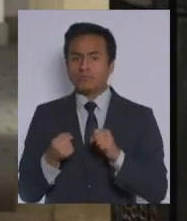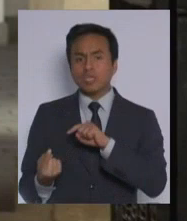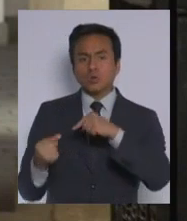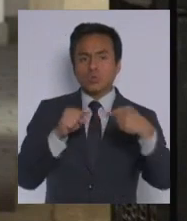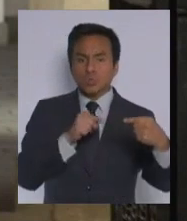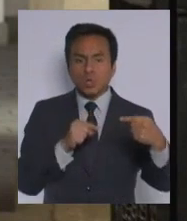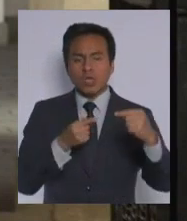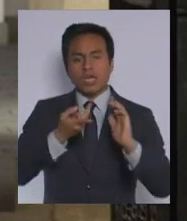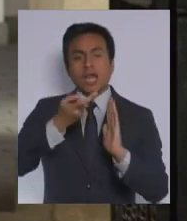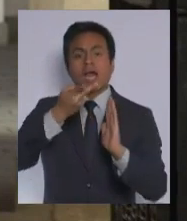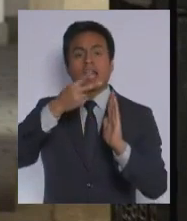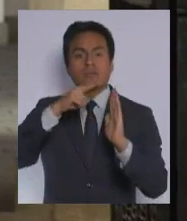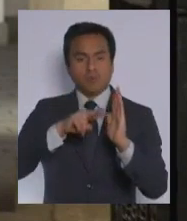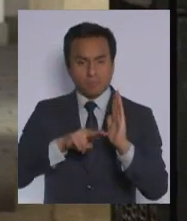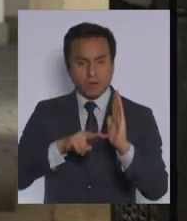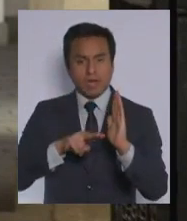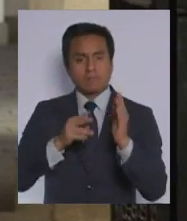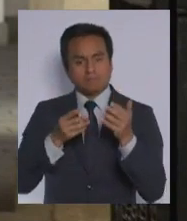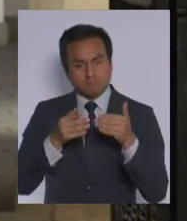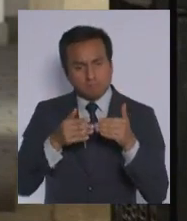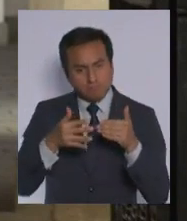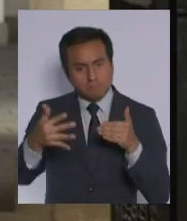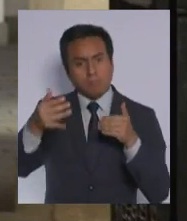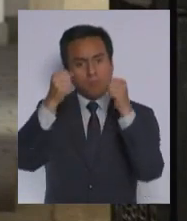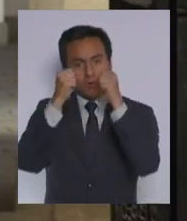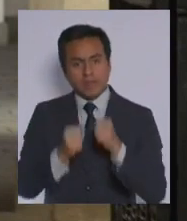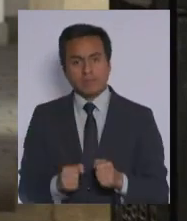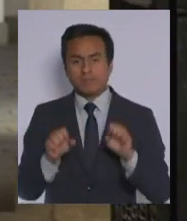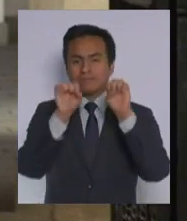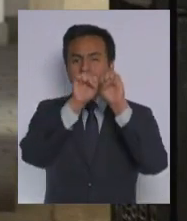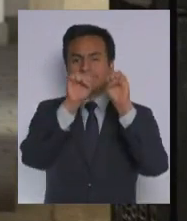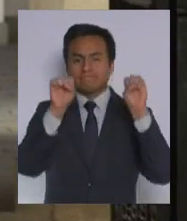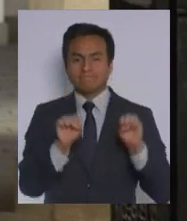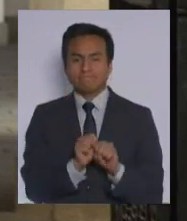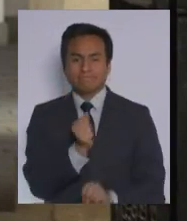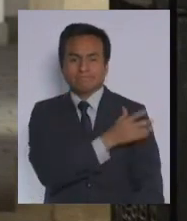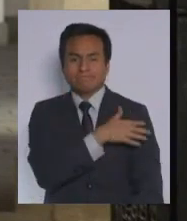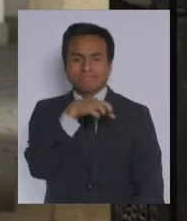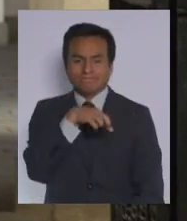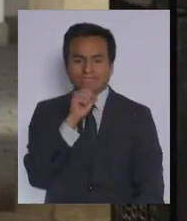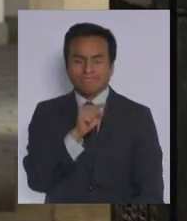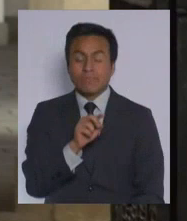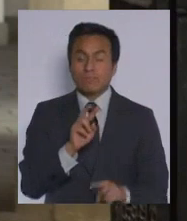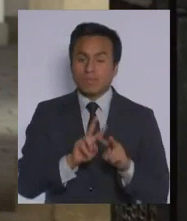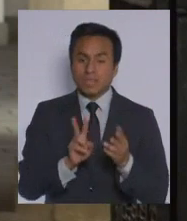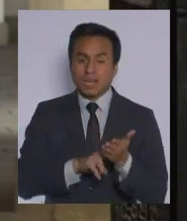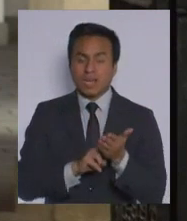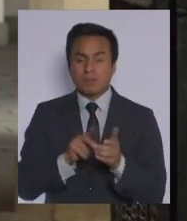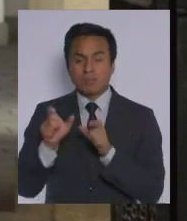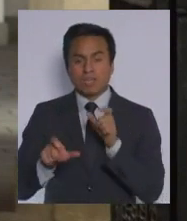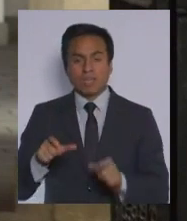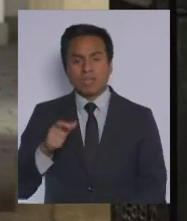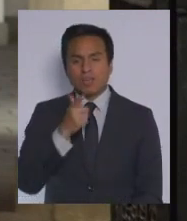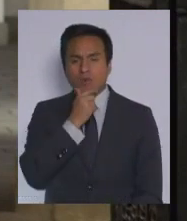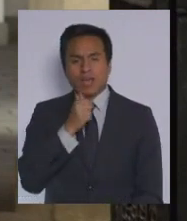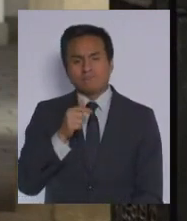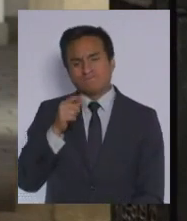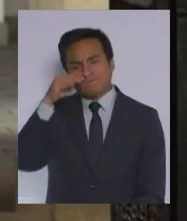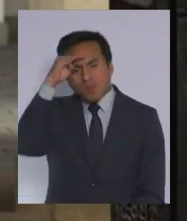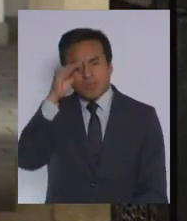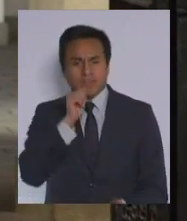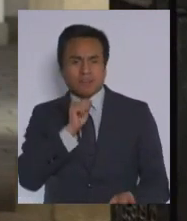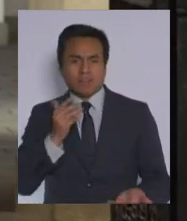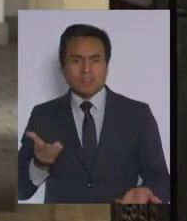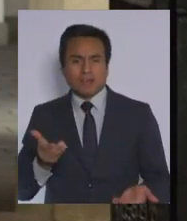y reformar de una vez por todas este sistema que efectivamente ha generado confianza y que no